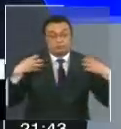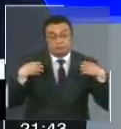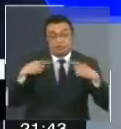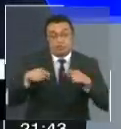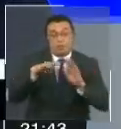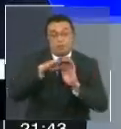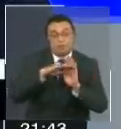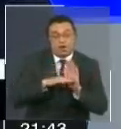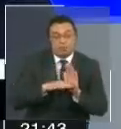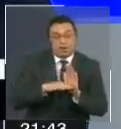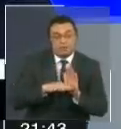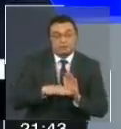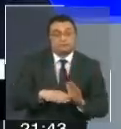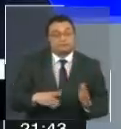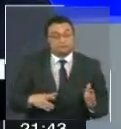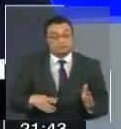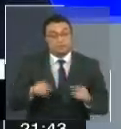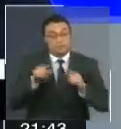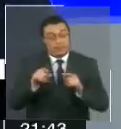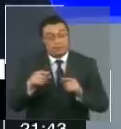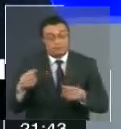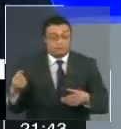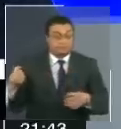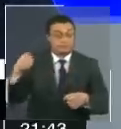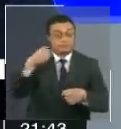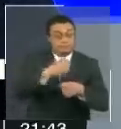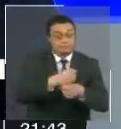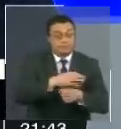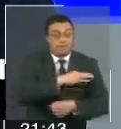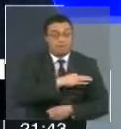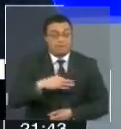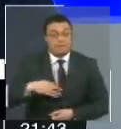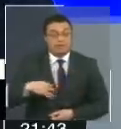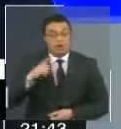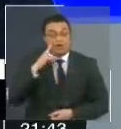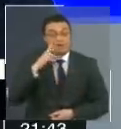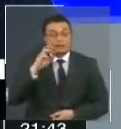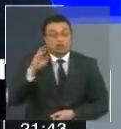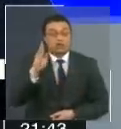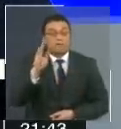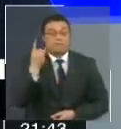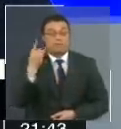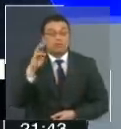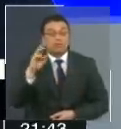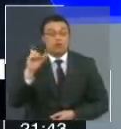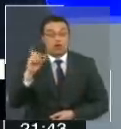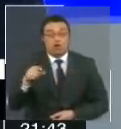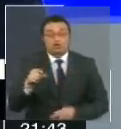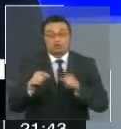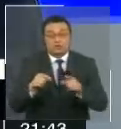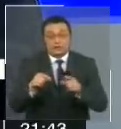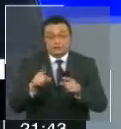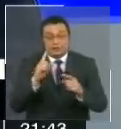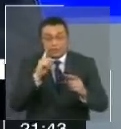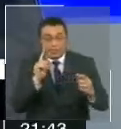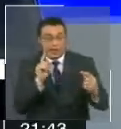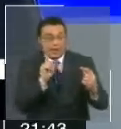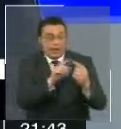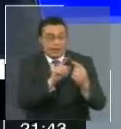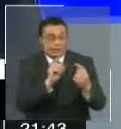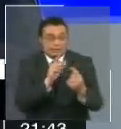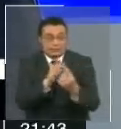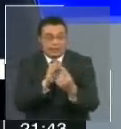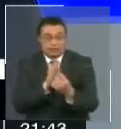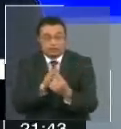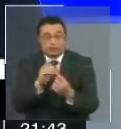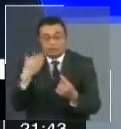programa. Con la llegada del ministro del Interior, Jorge Burgos, esa relación, y sobre todo después